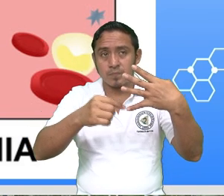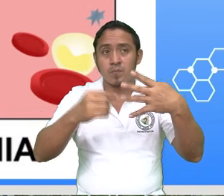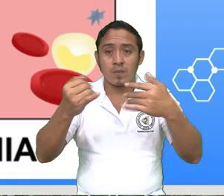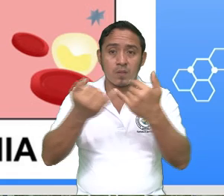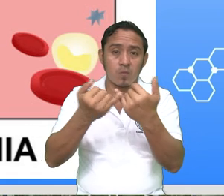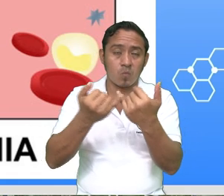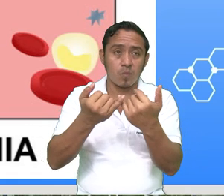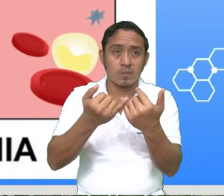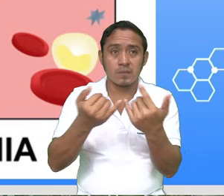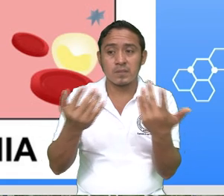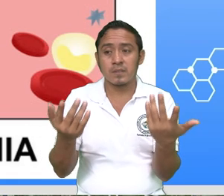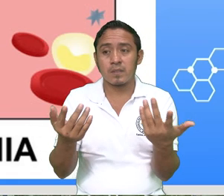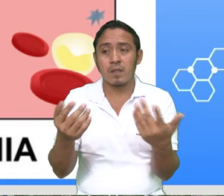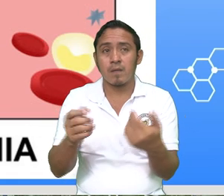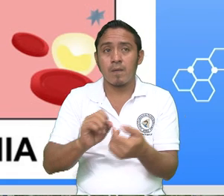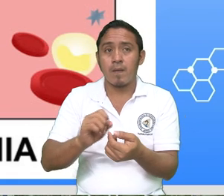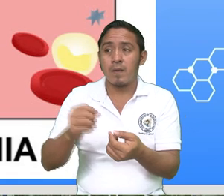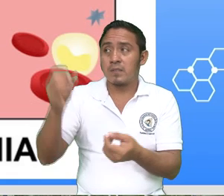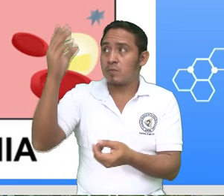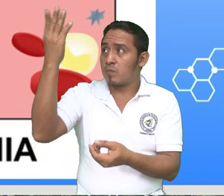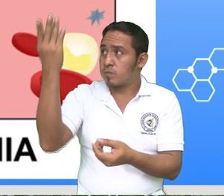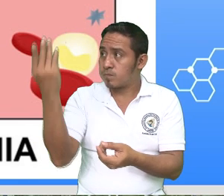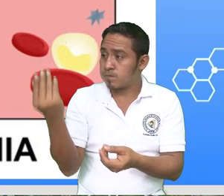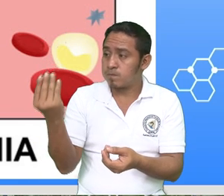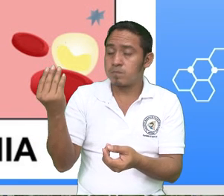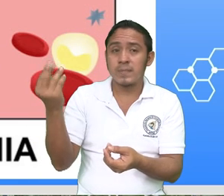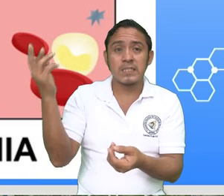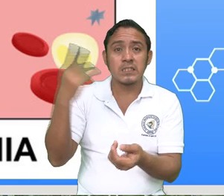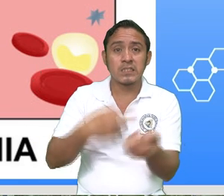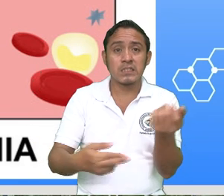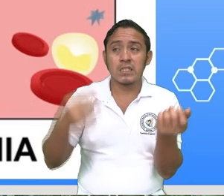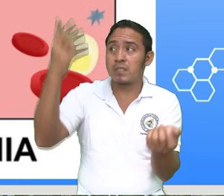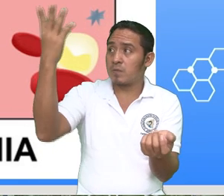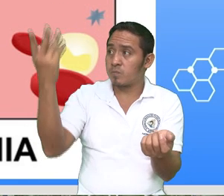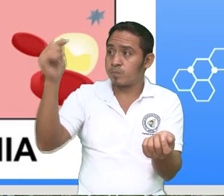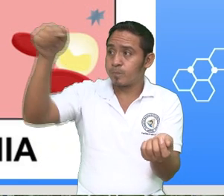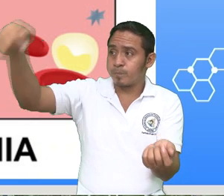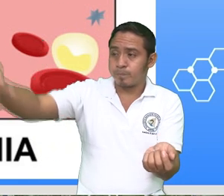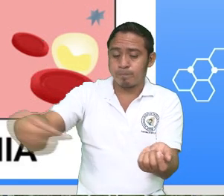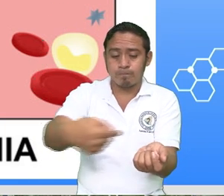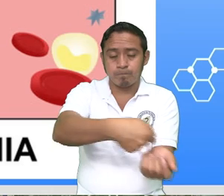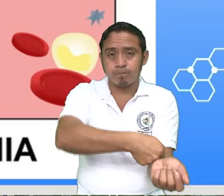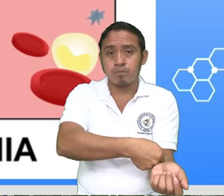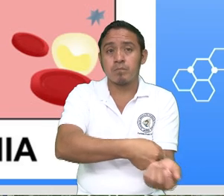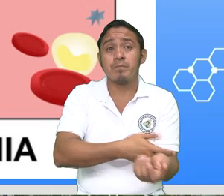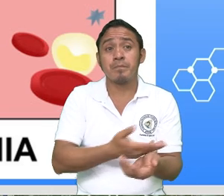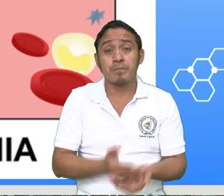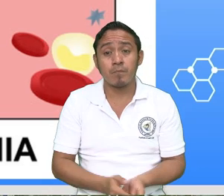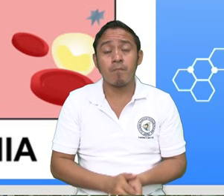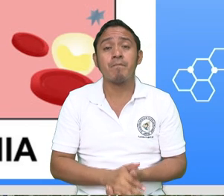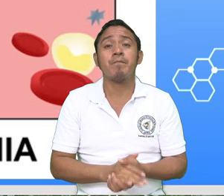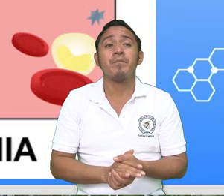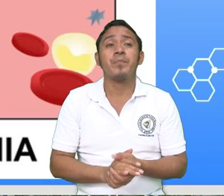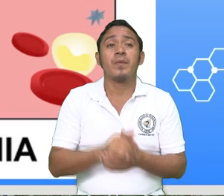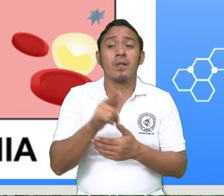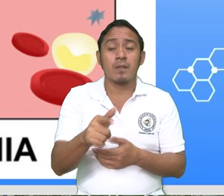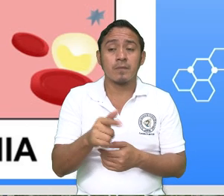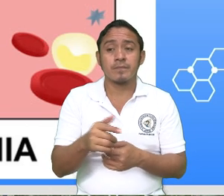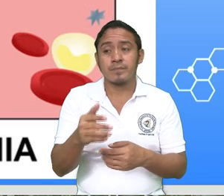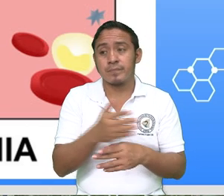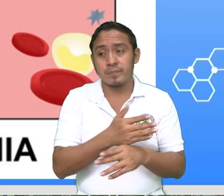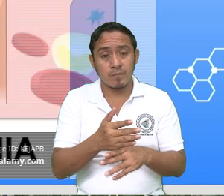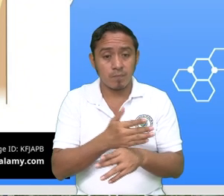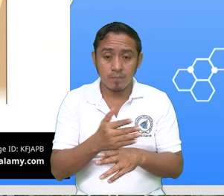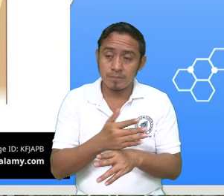que ser mediante transfusión de sangre por ejemplo entonces el origen de la anemia es muy variante